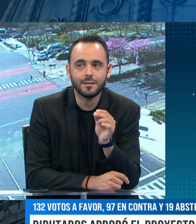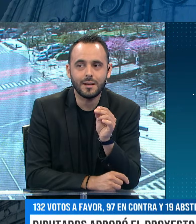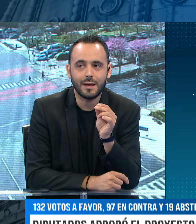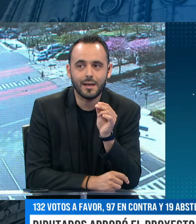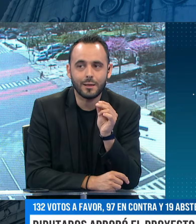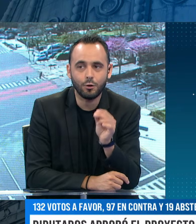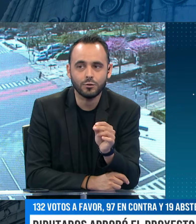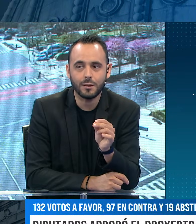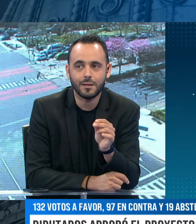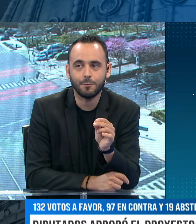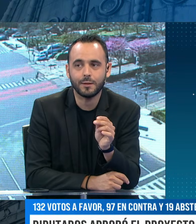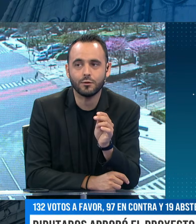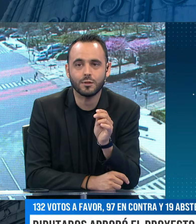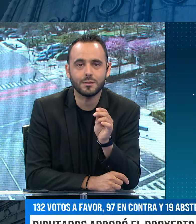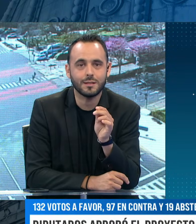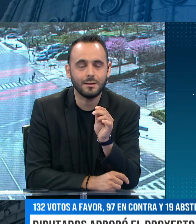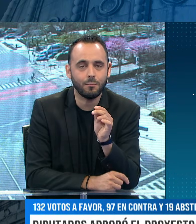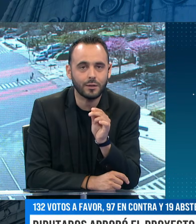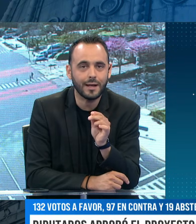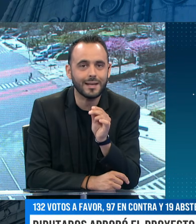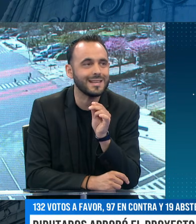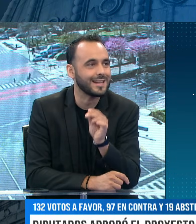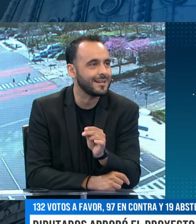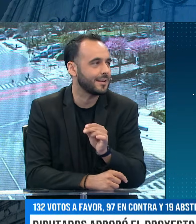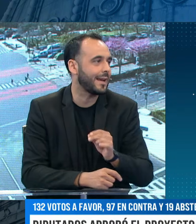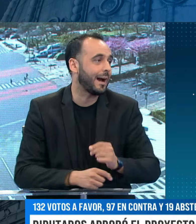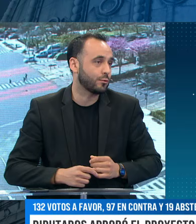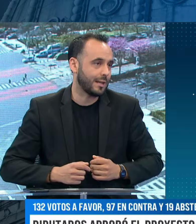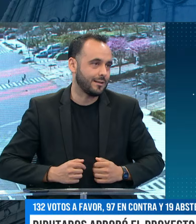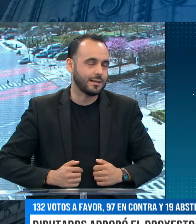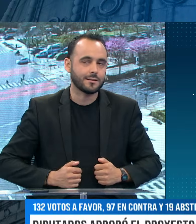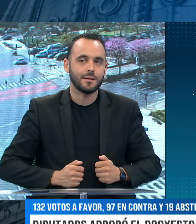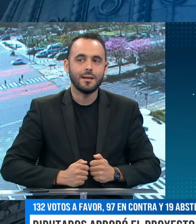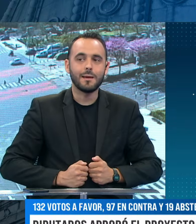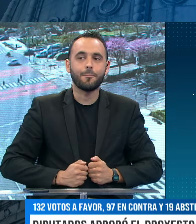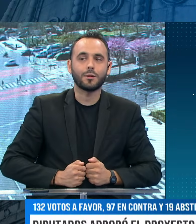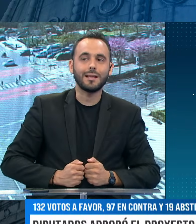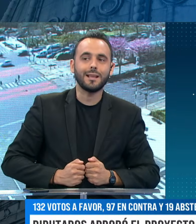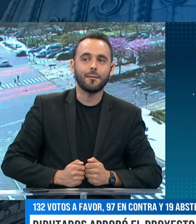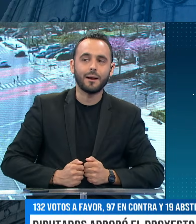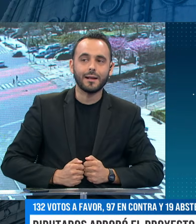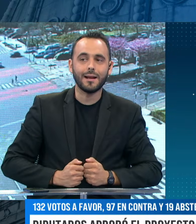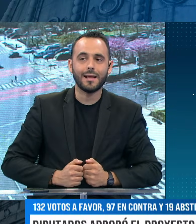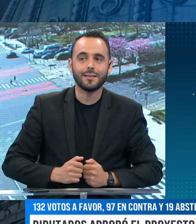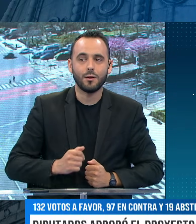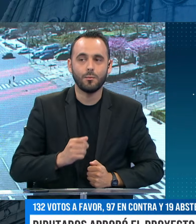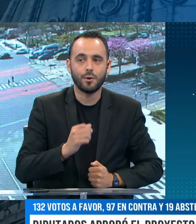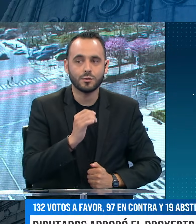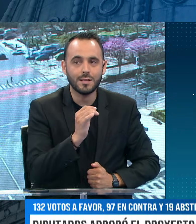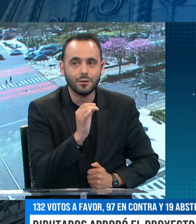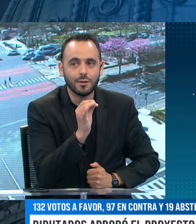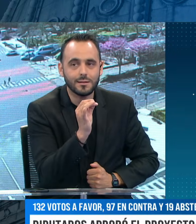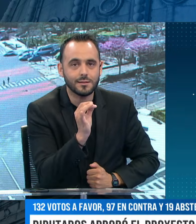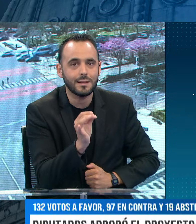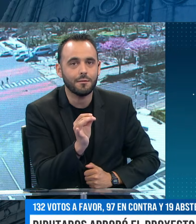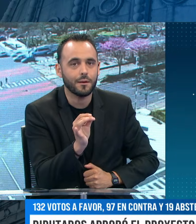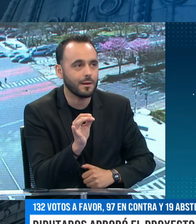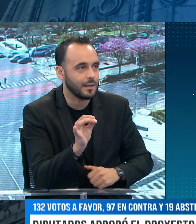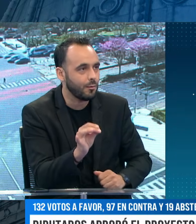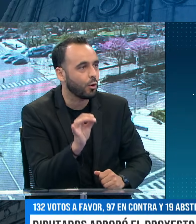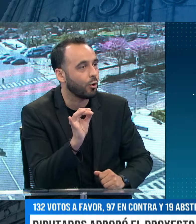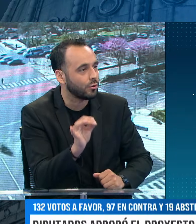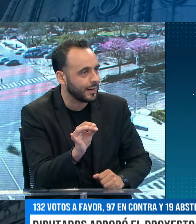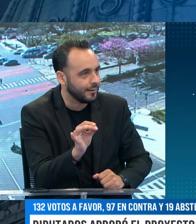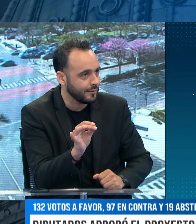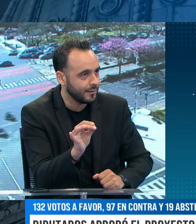abstenciones, 2 diputados sin votar y 13 ausencias. Importante remarcar este número, 117